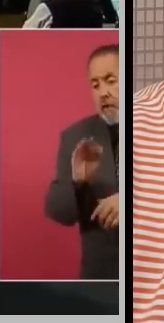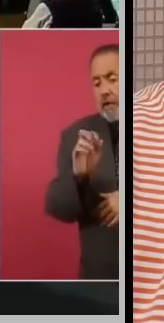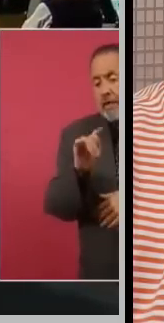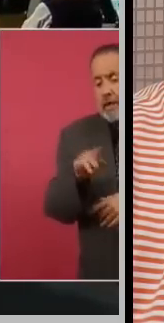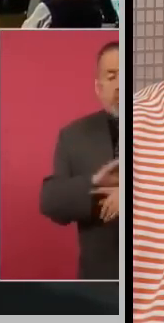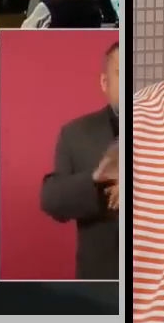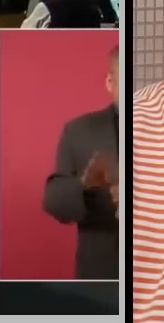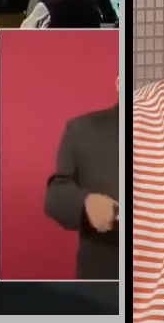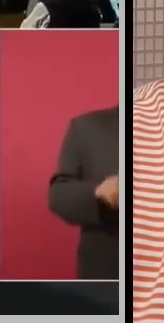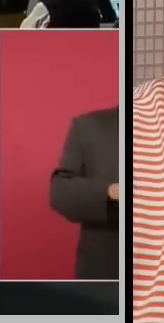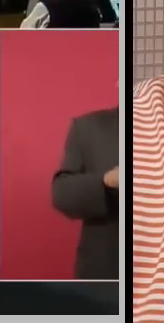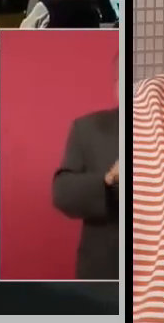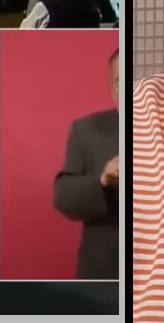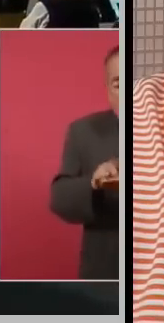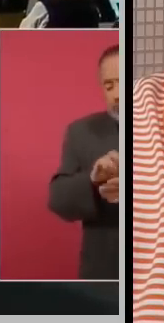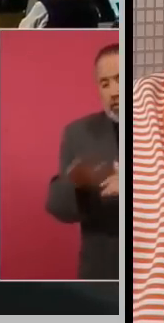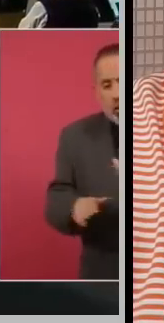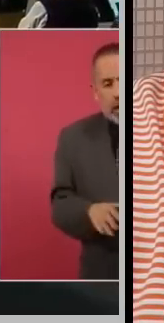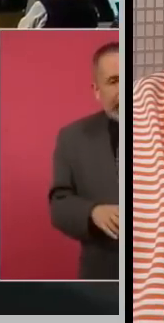fentanilo